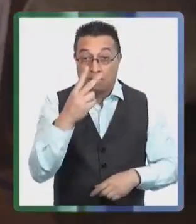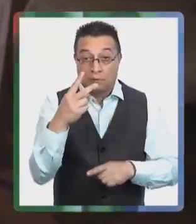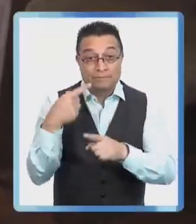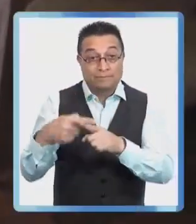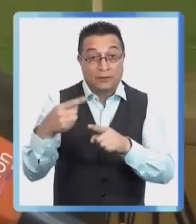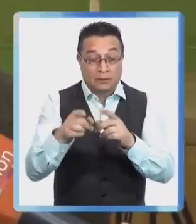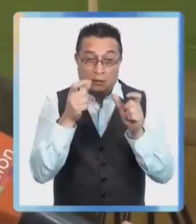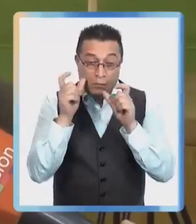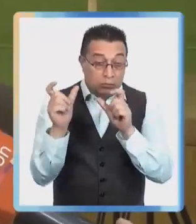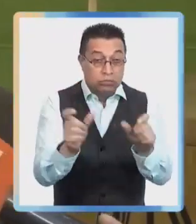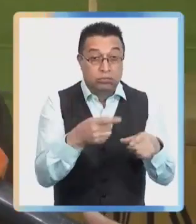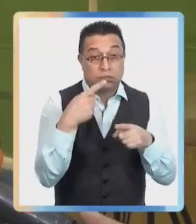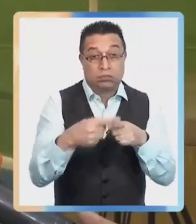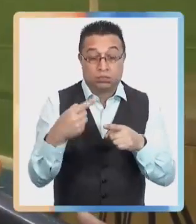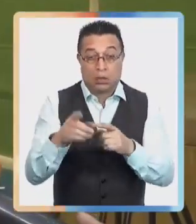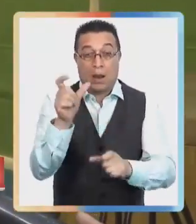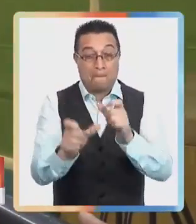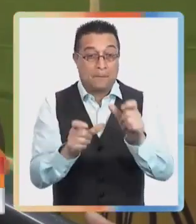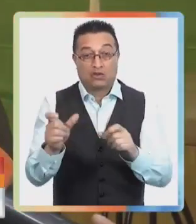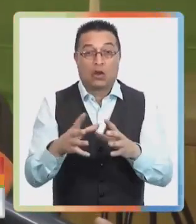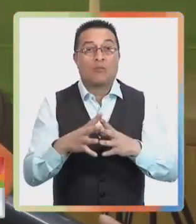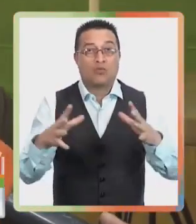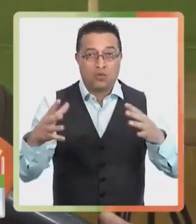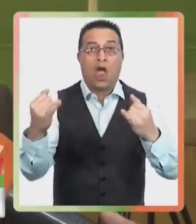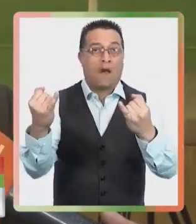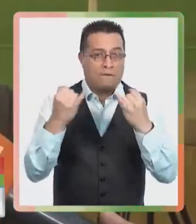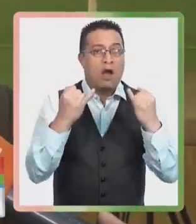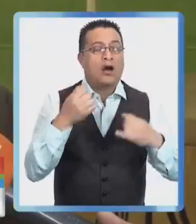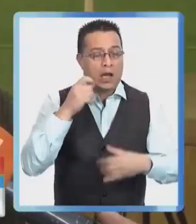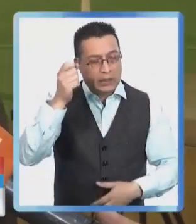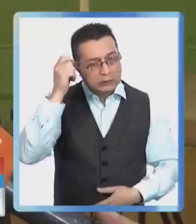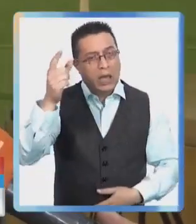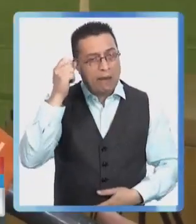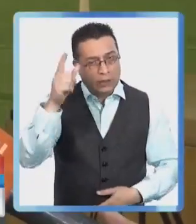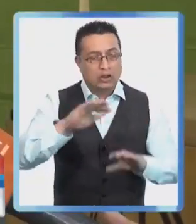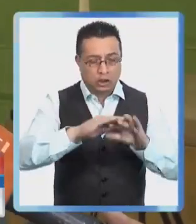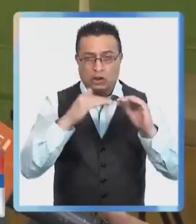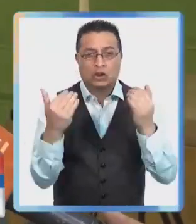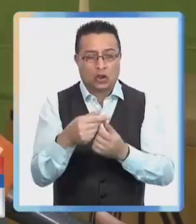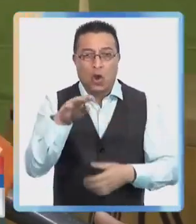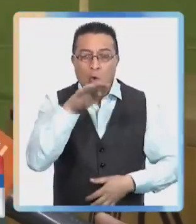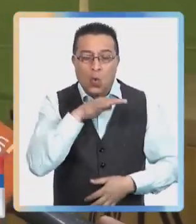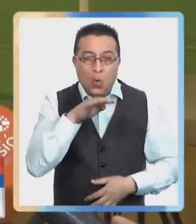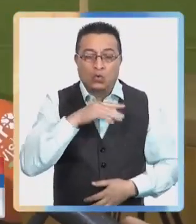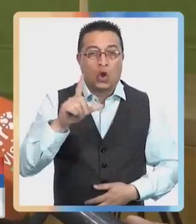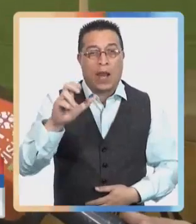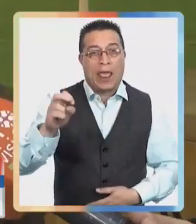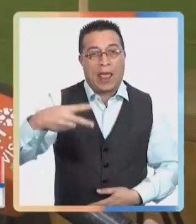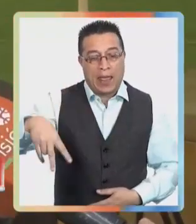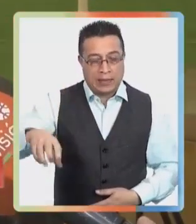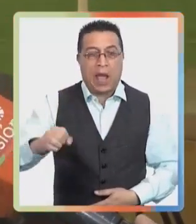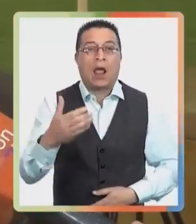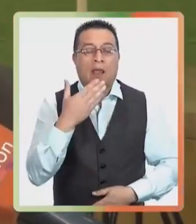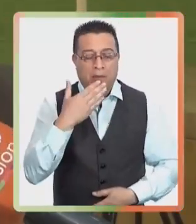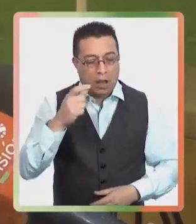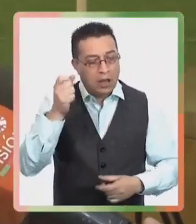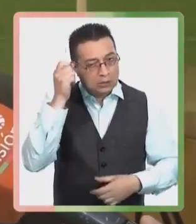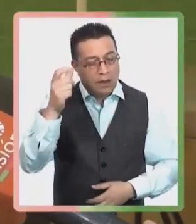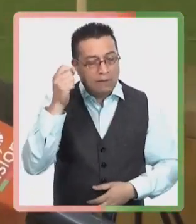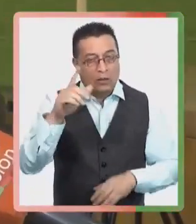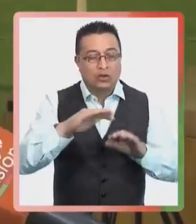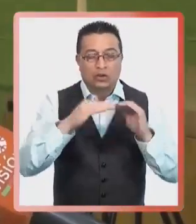visto en las distintas fiscalizaciones que hemos hecho que las personas están muy informadas y muy conscientes de el uso de la leña está muy